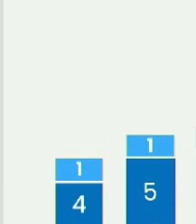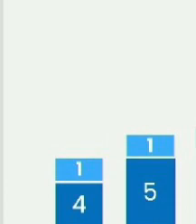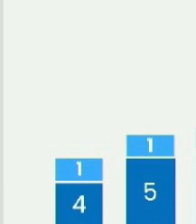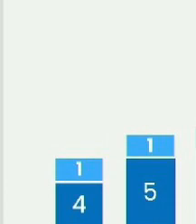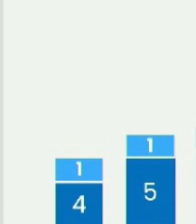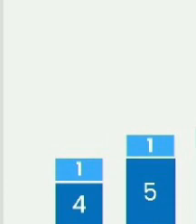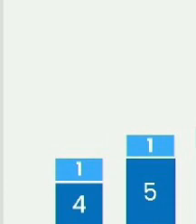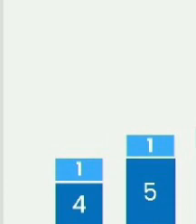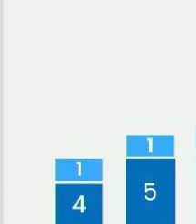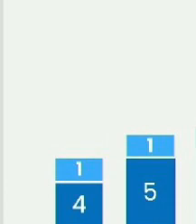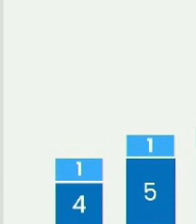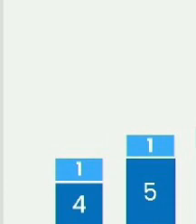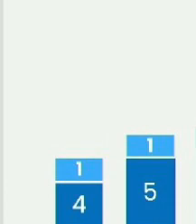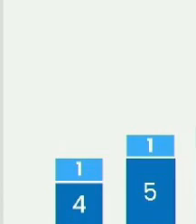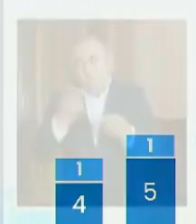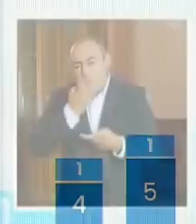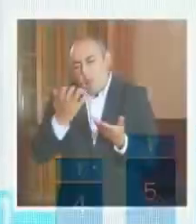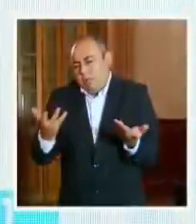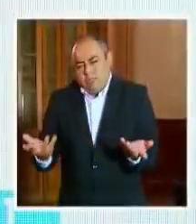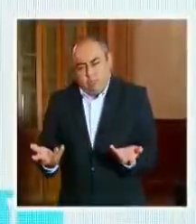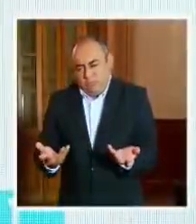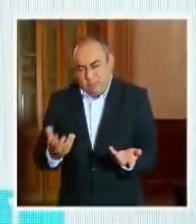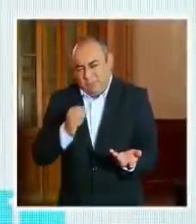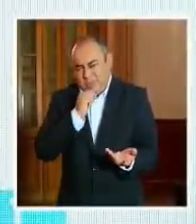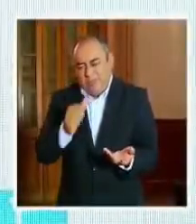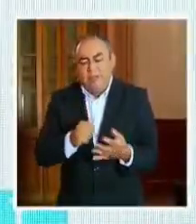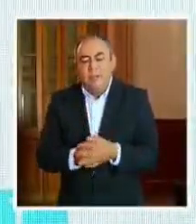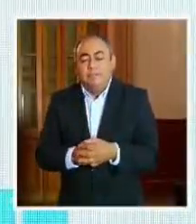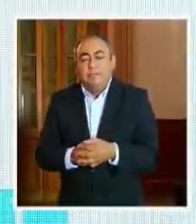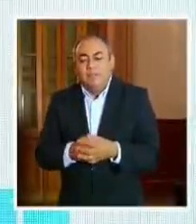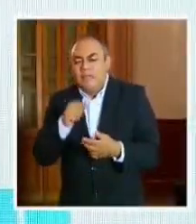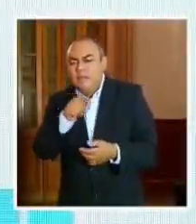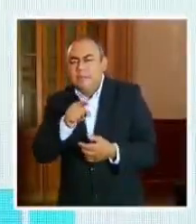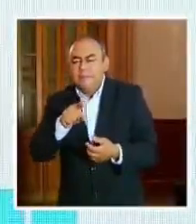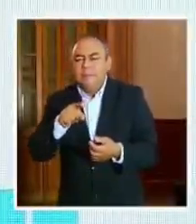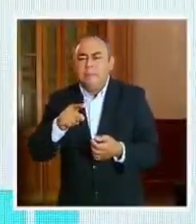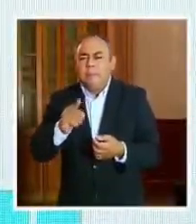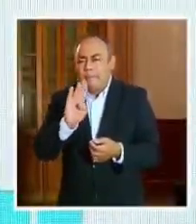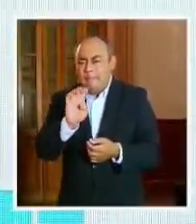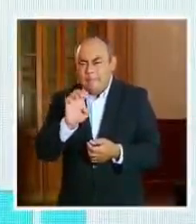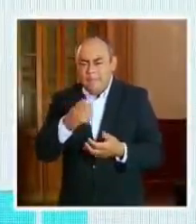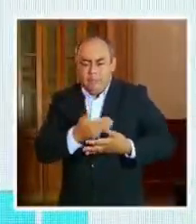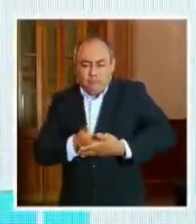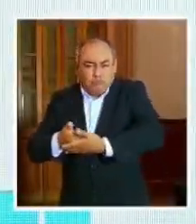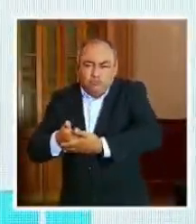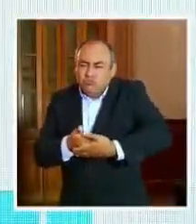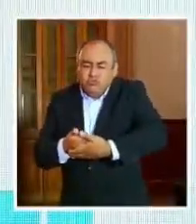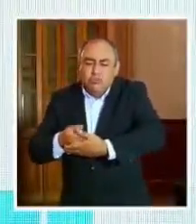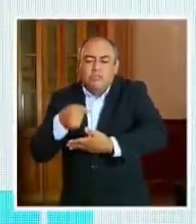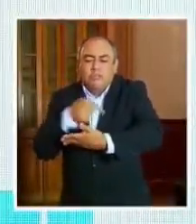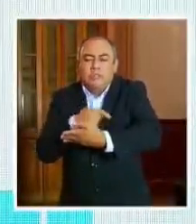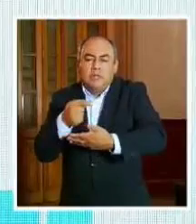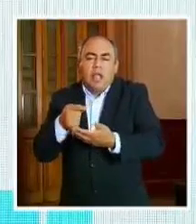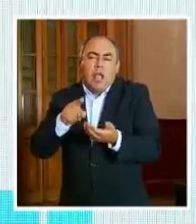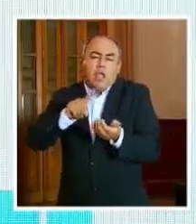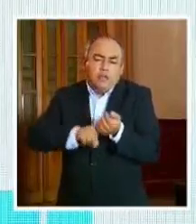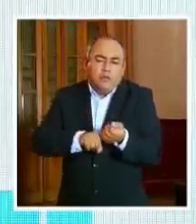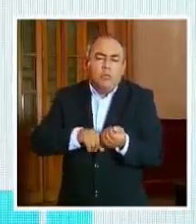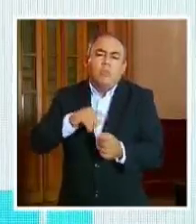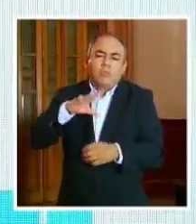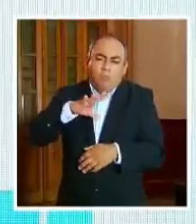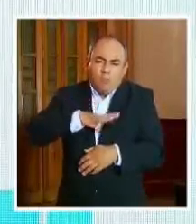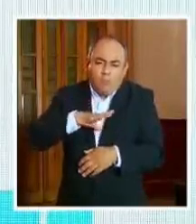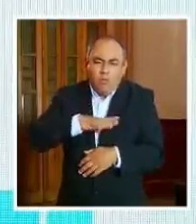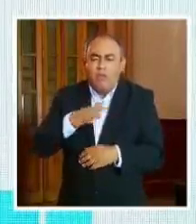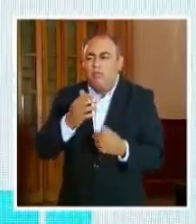con actividad escolar y son pacientes que tienen padecimientos no críticos, es decir, están en un